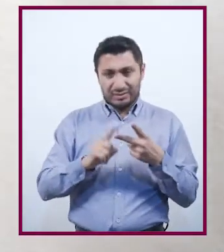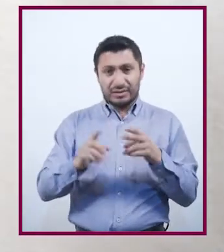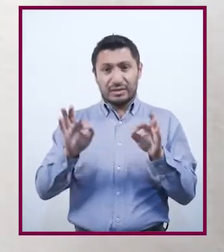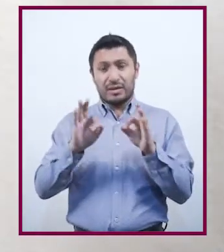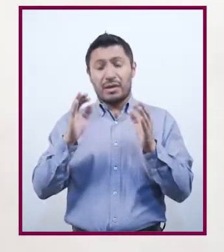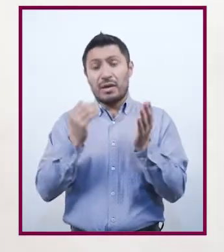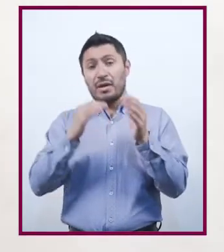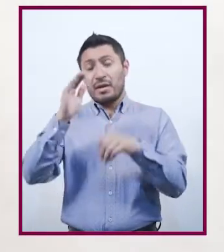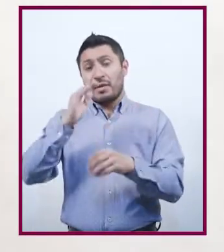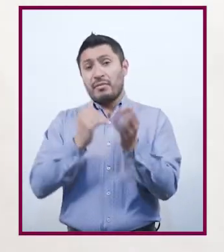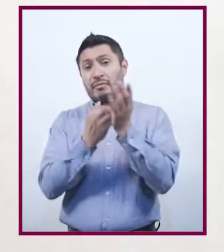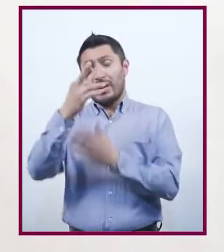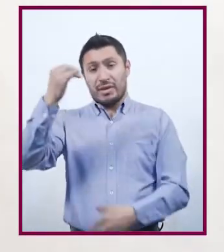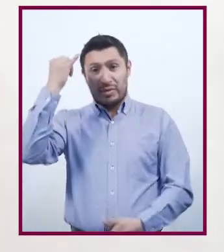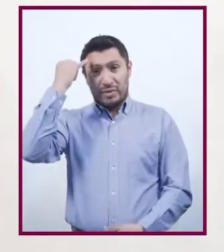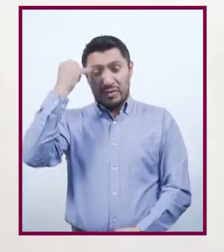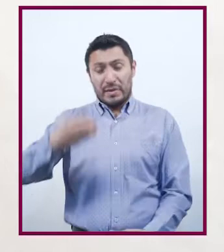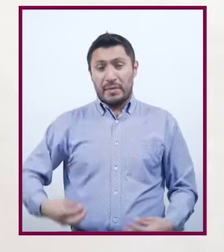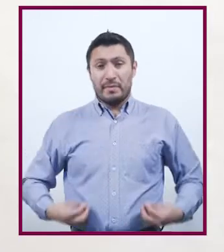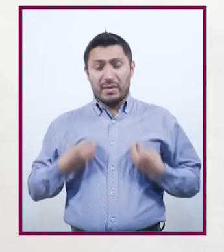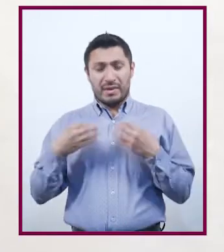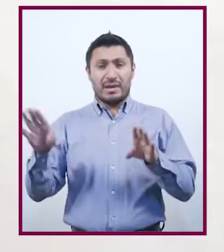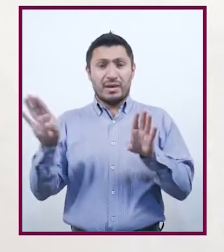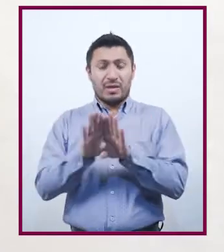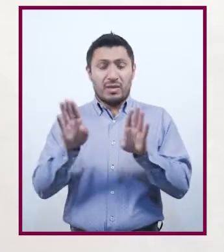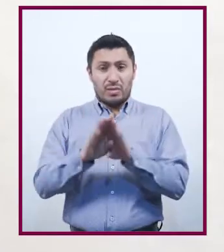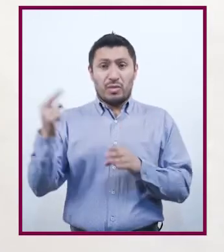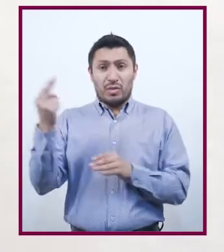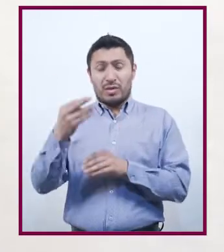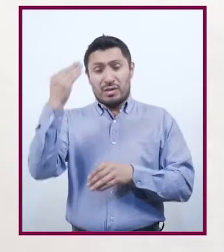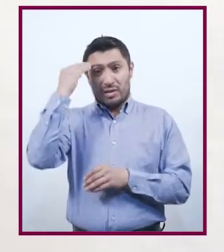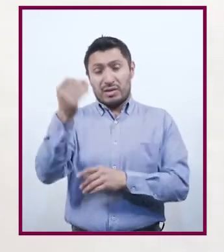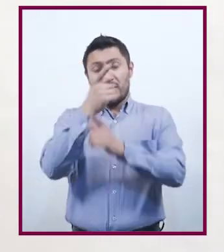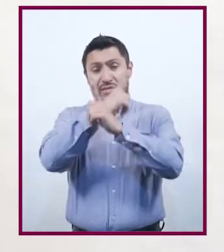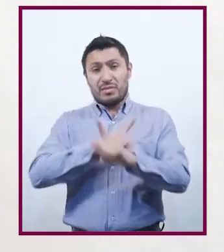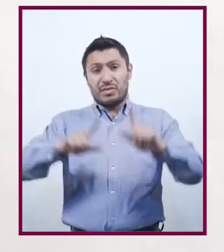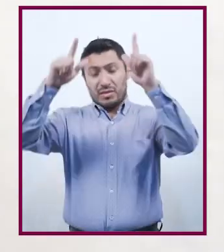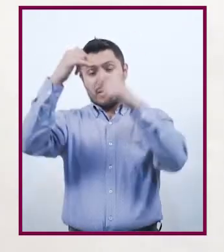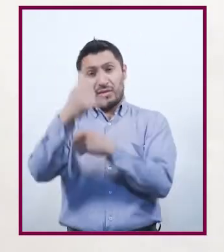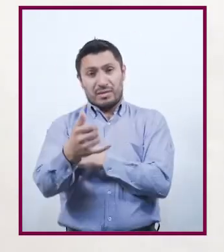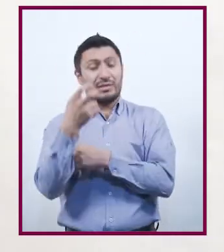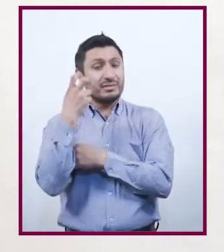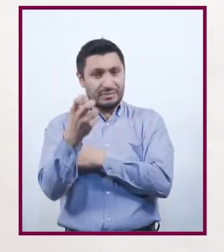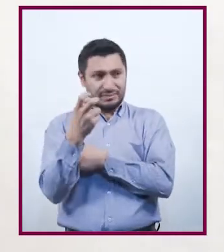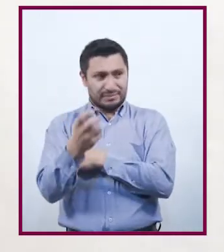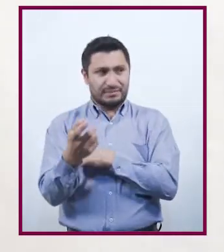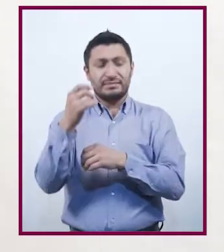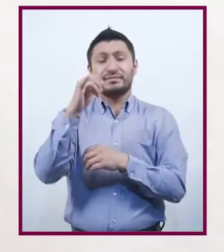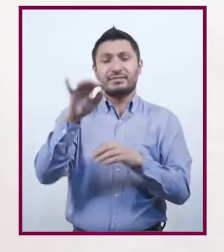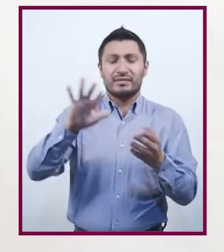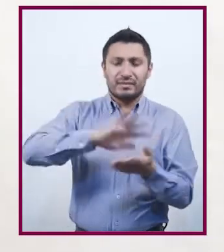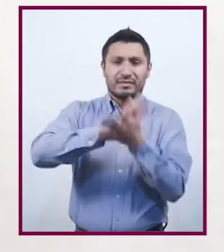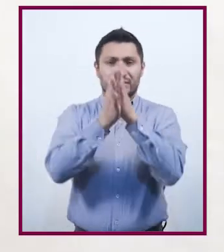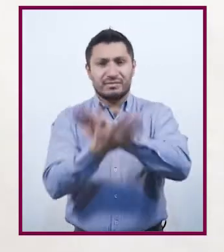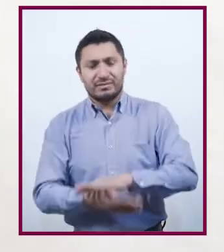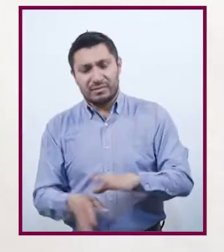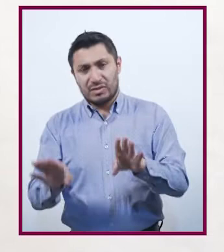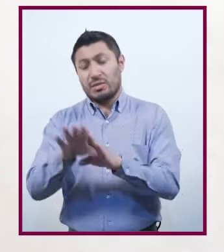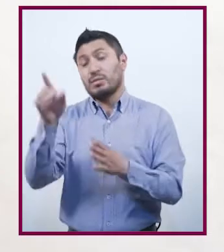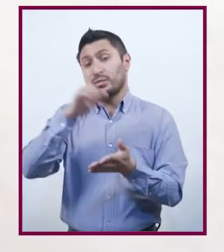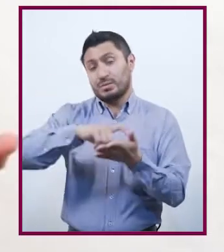educación formal. Segundo, al tener una mayor expectativa de vida, los baby boomers disfrutaron del muy necesario tiempo